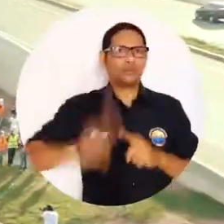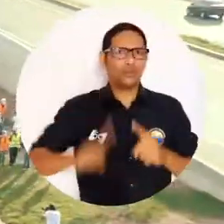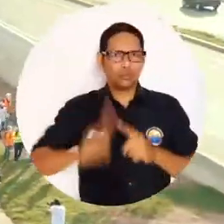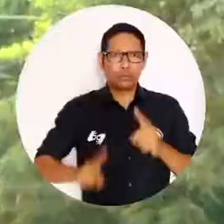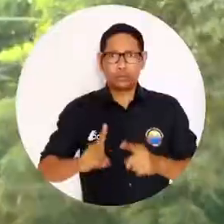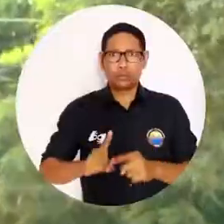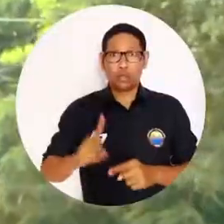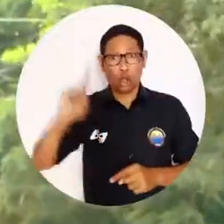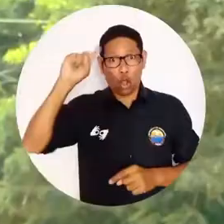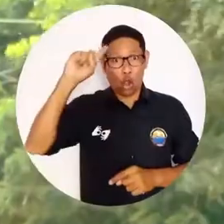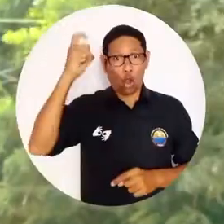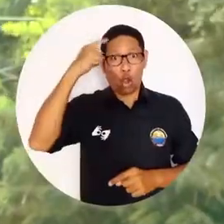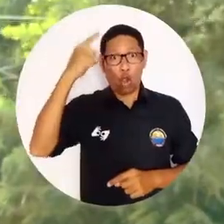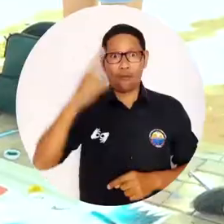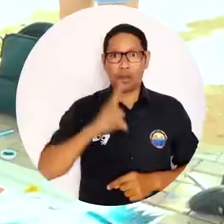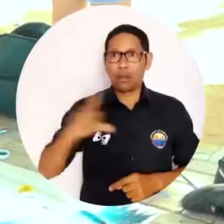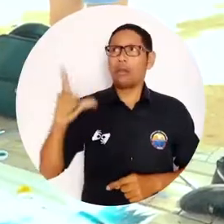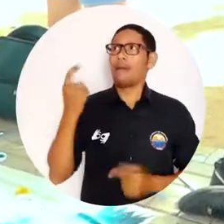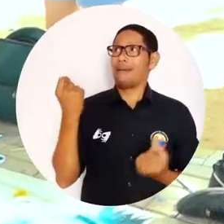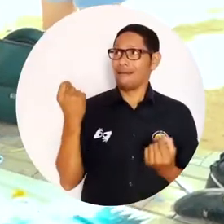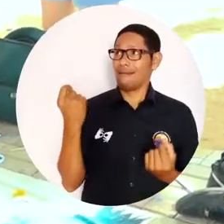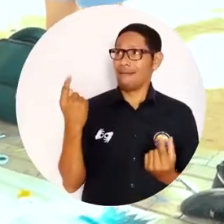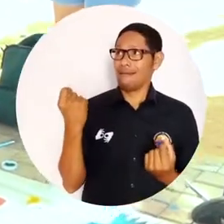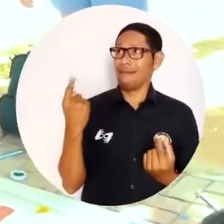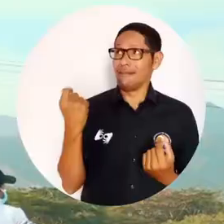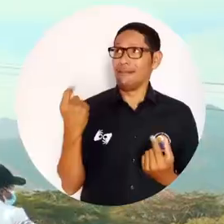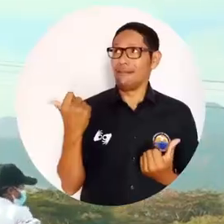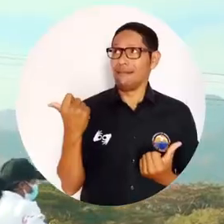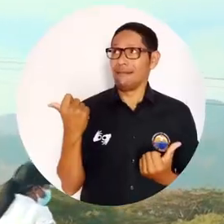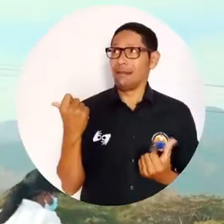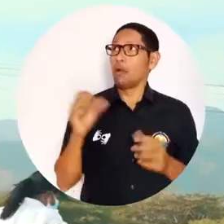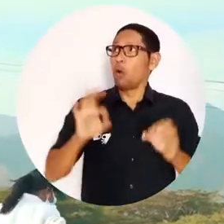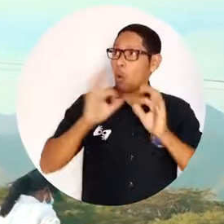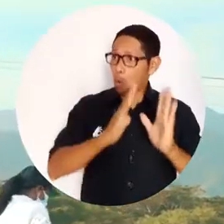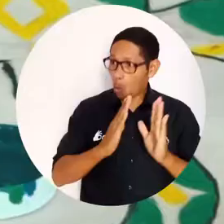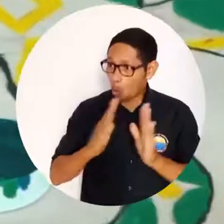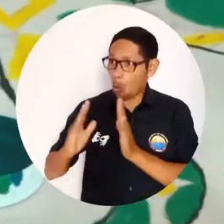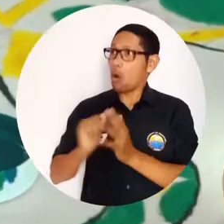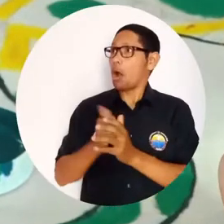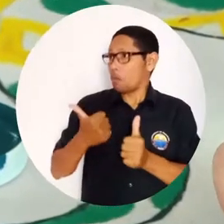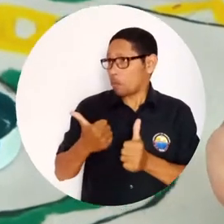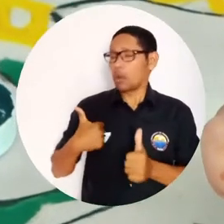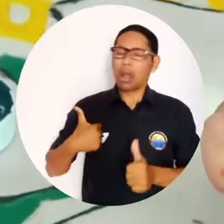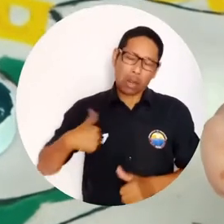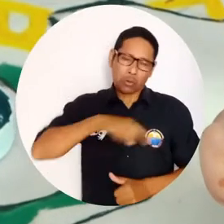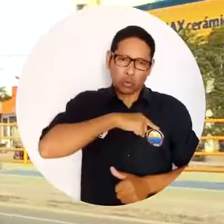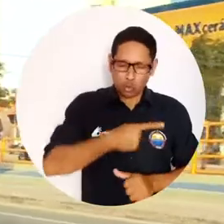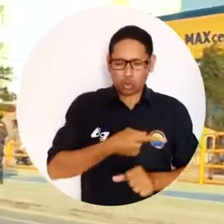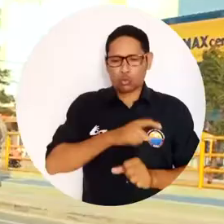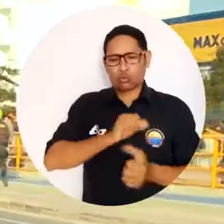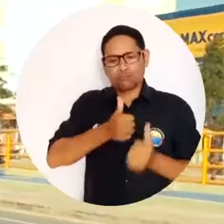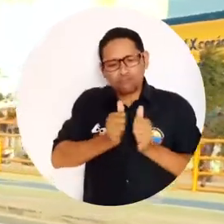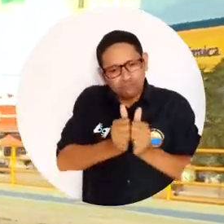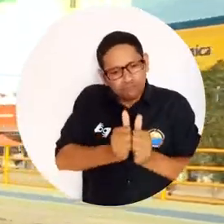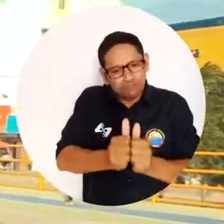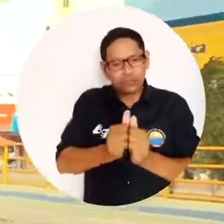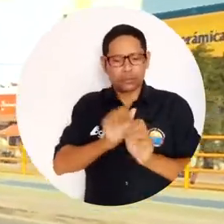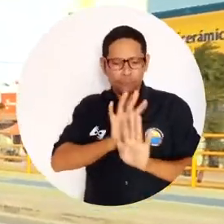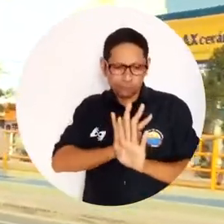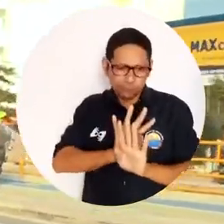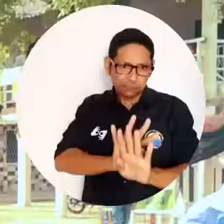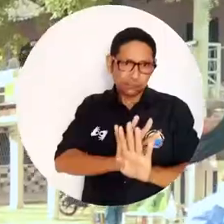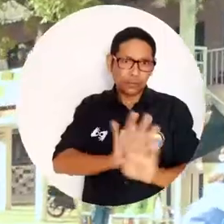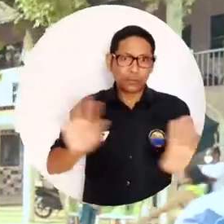del Comité Paro lo han entendido así, y creo que hay que felicitarles, reconocerles su organización. Ellos autónomamente lo han hecho, nosotros simplemente hemos acompañado y